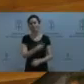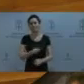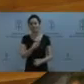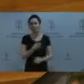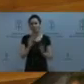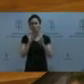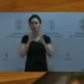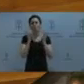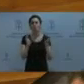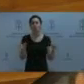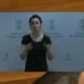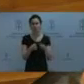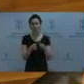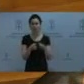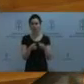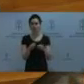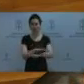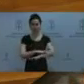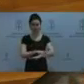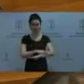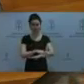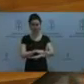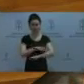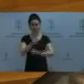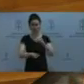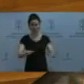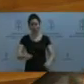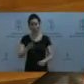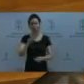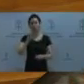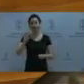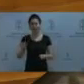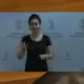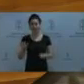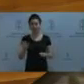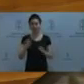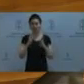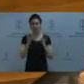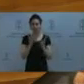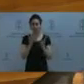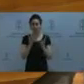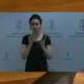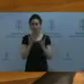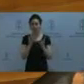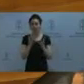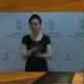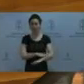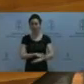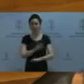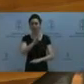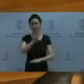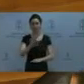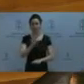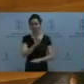la Unión Europea, el Consejo de Gobierno, deciden pasar al 35%, pues tendría un problema no solo a Asturias.